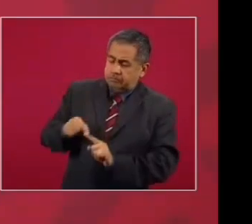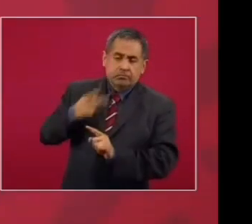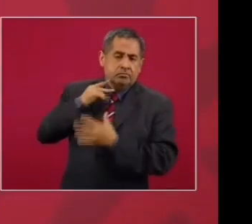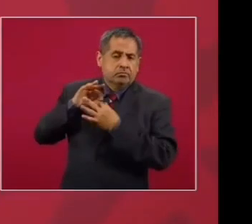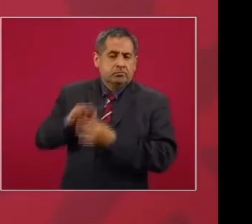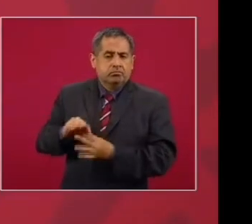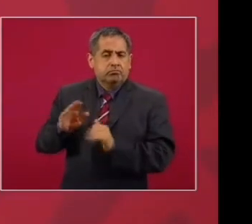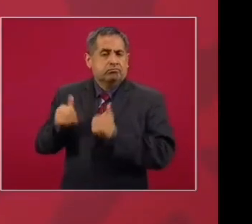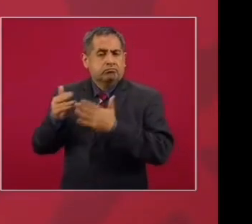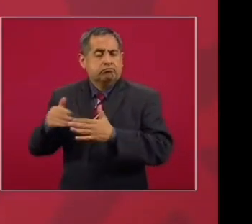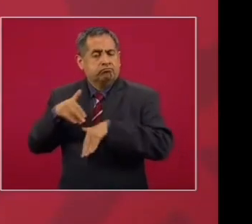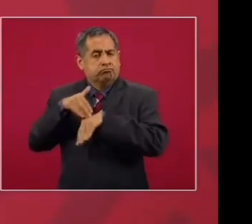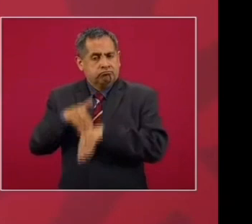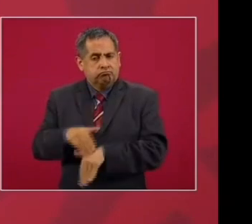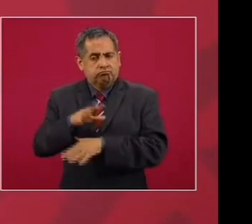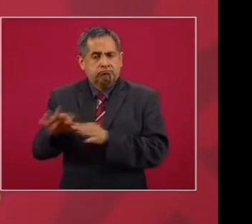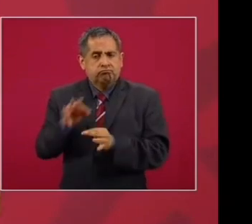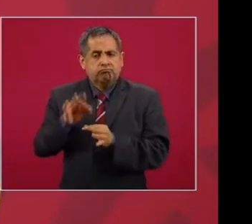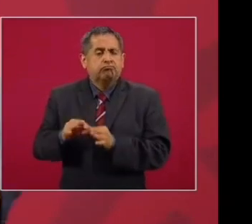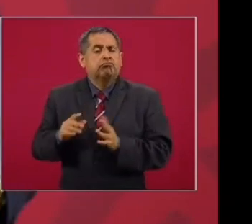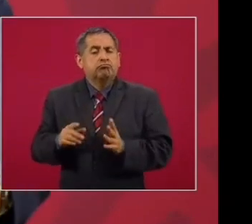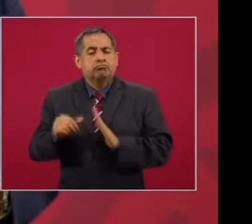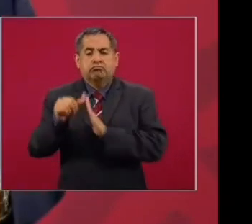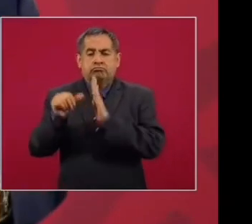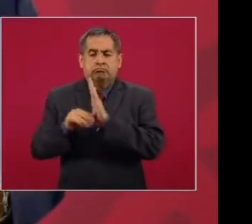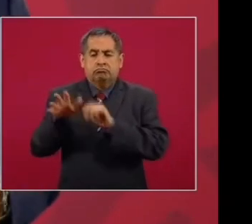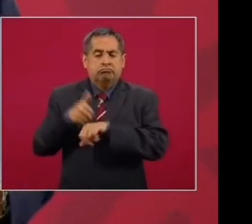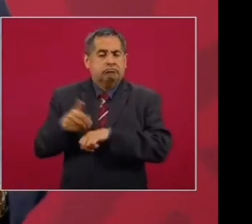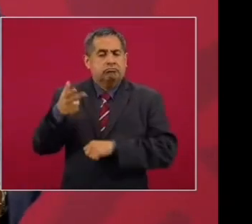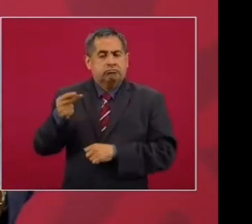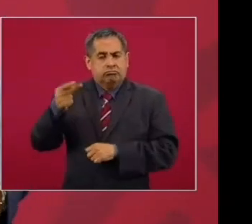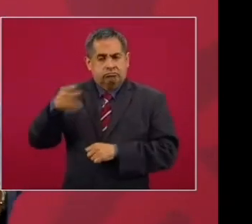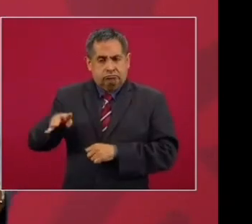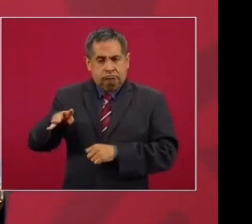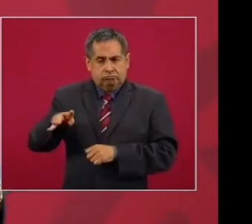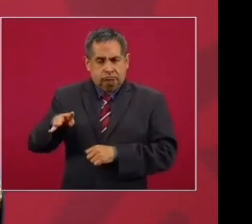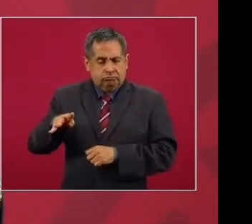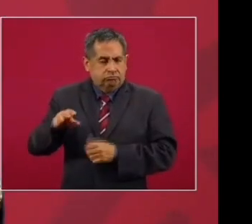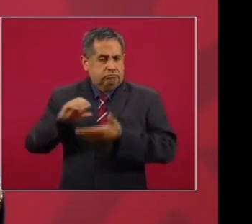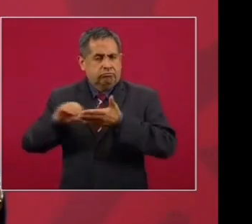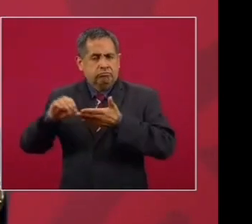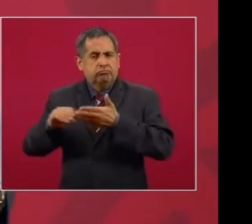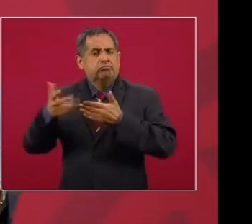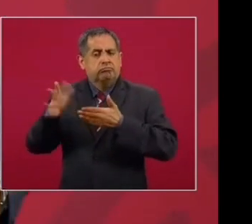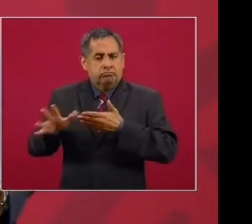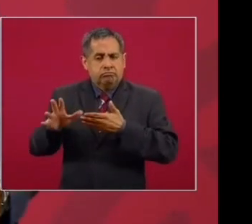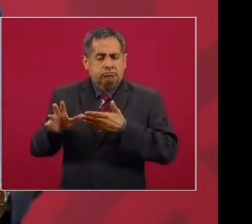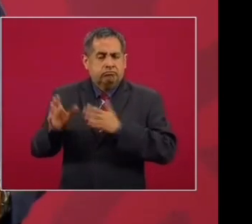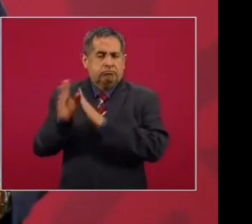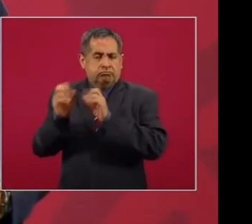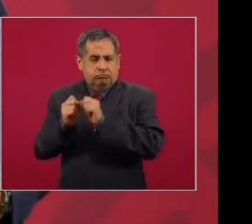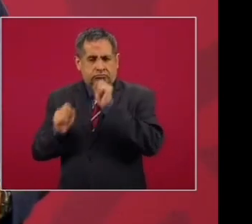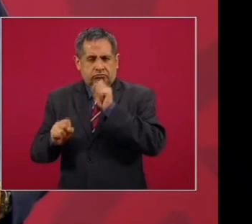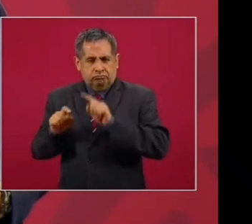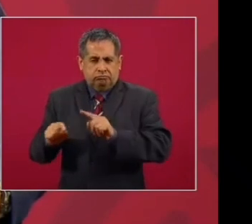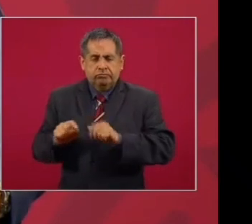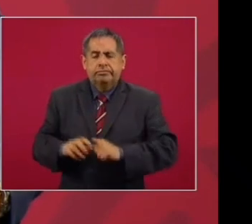política exterior apegada al artículo 89, fracción décima de nuestra Constitución.